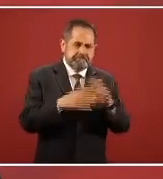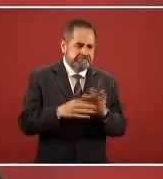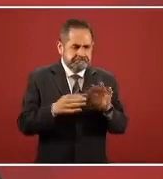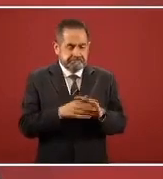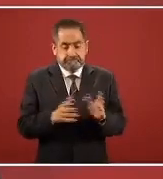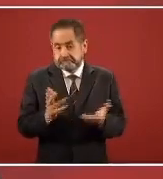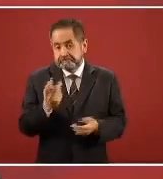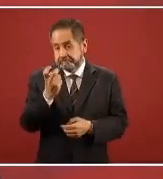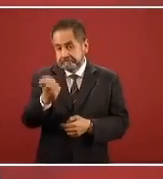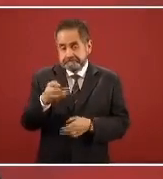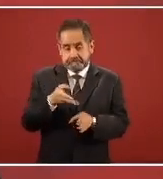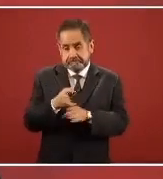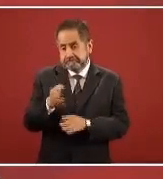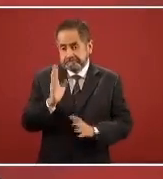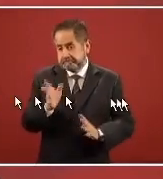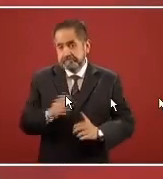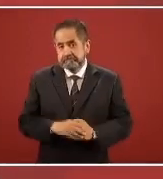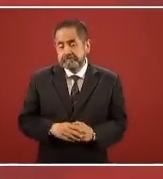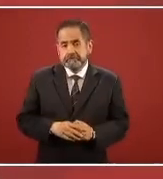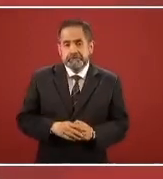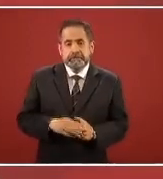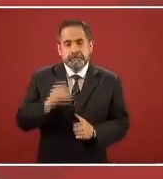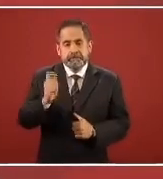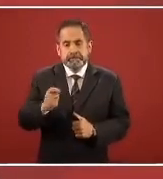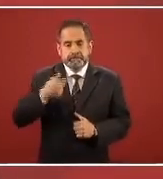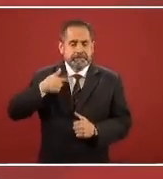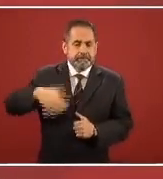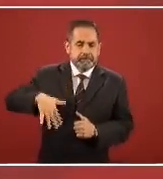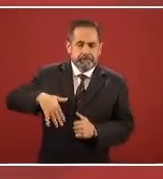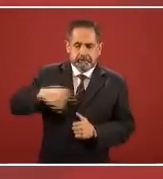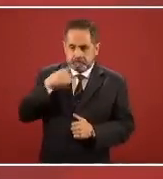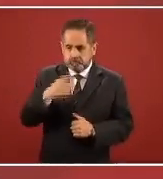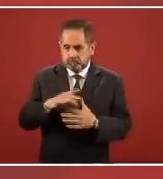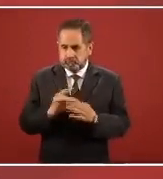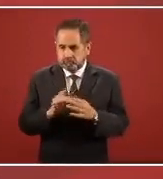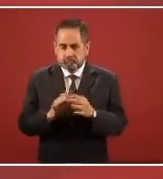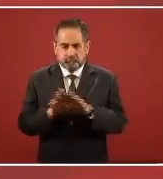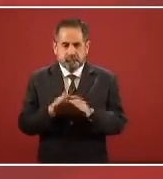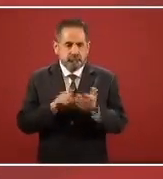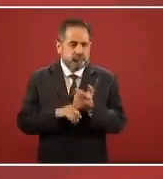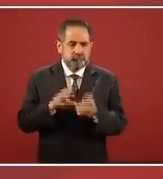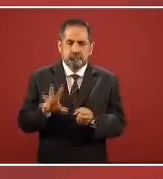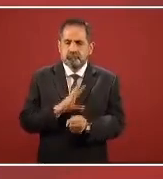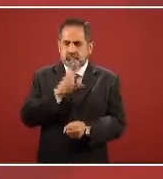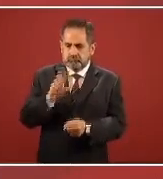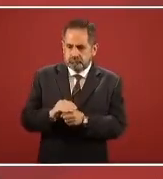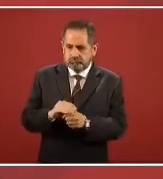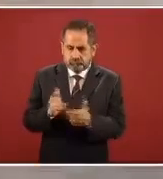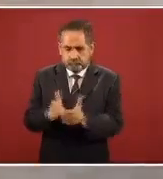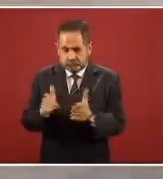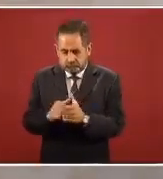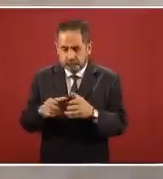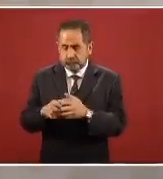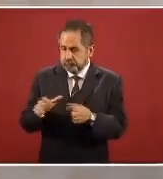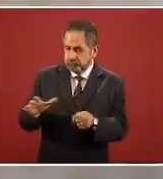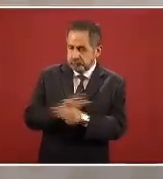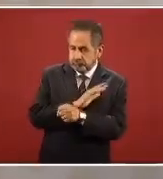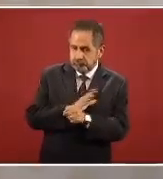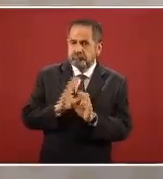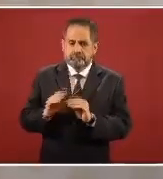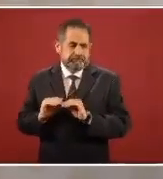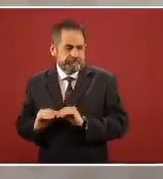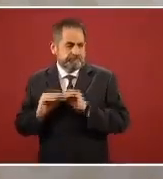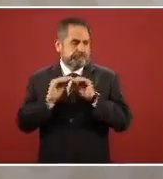haciéndolo, ya como les mencioné, ya tenemos completas las compañías de esos tres